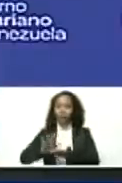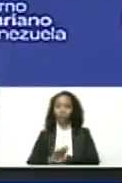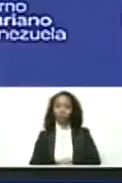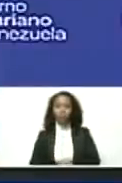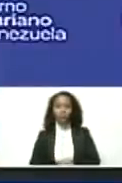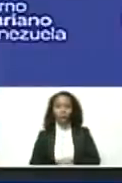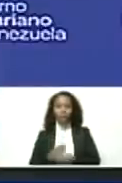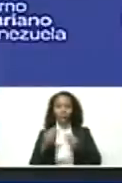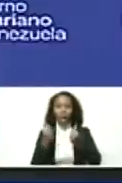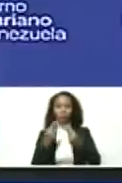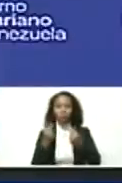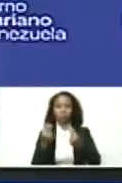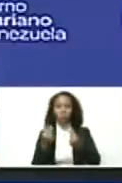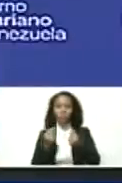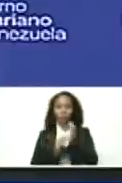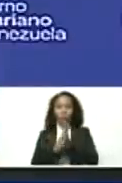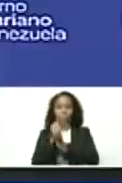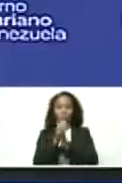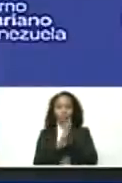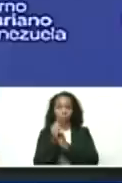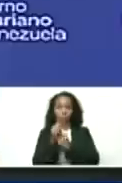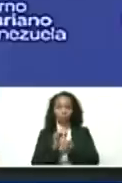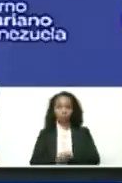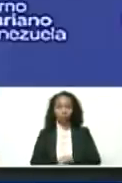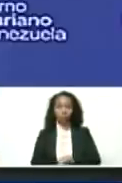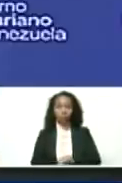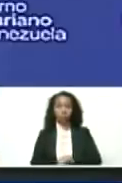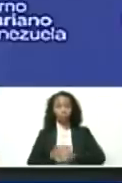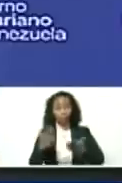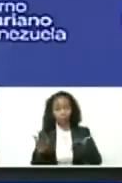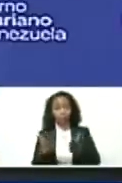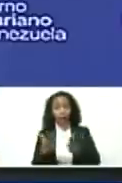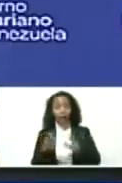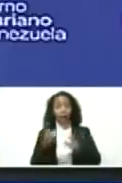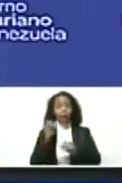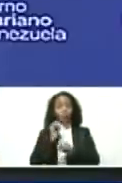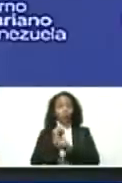la economía del emprendimiento y del portal